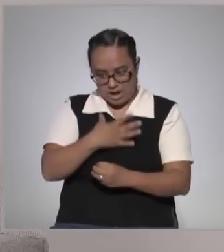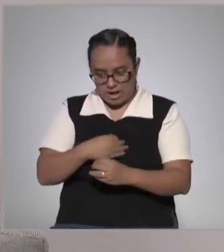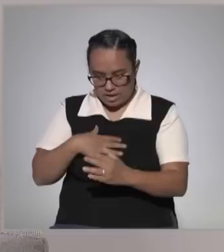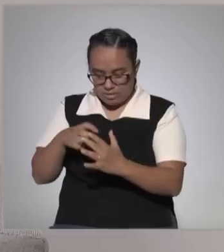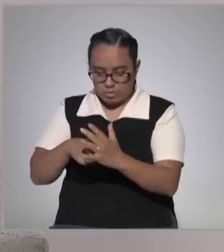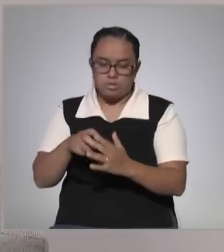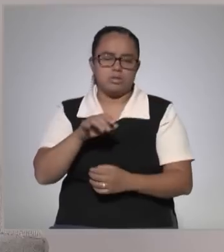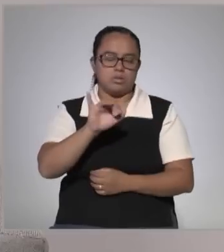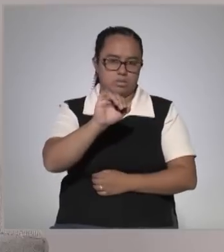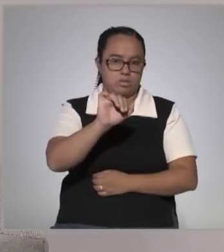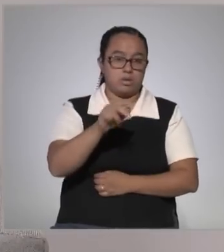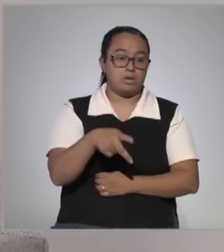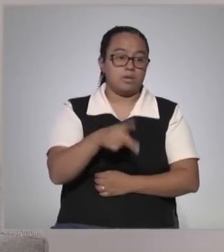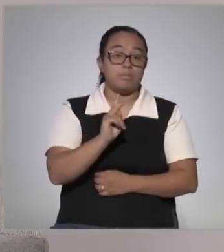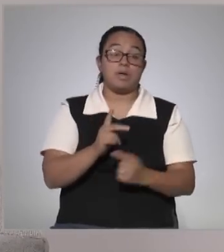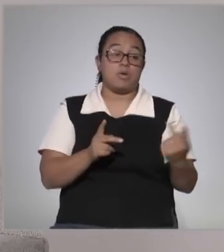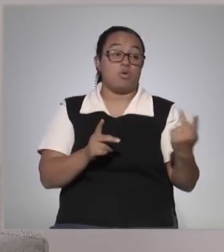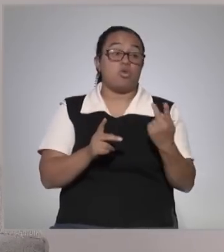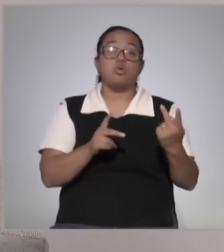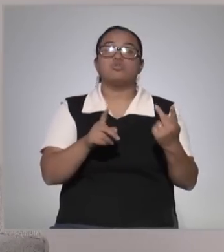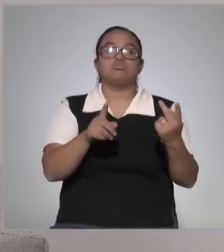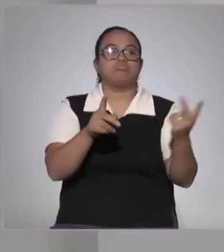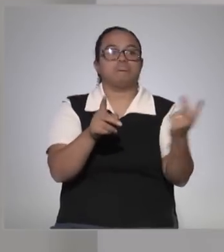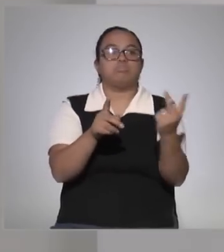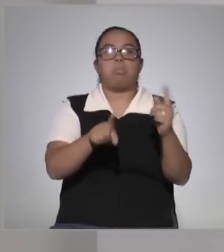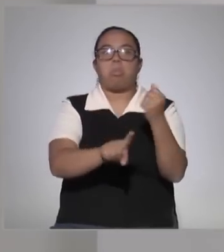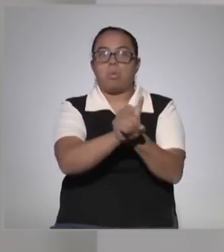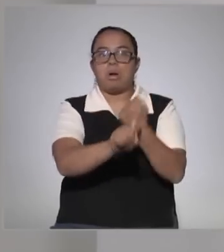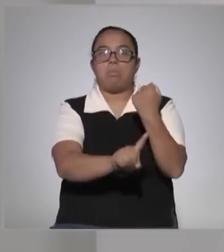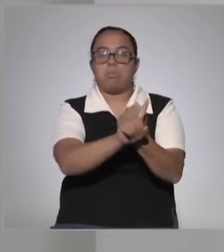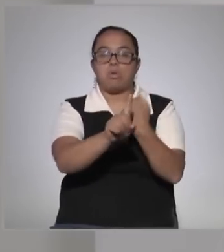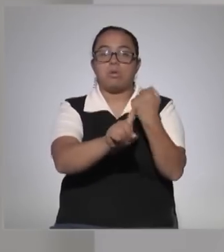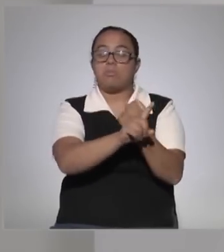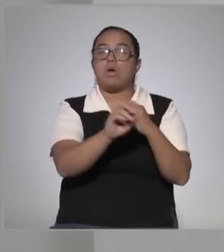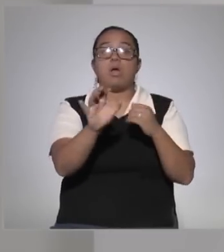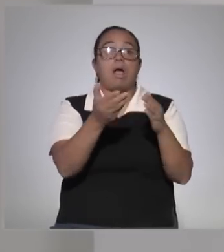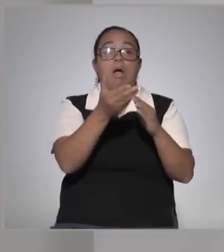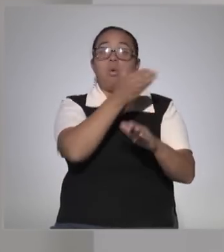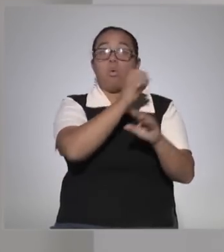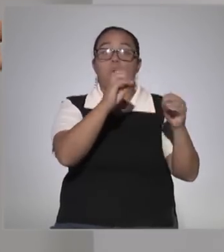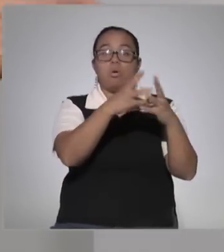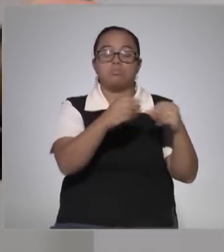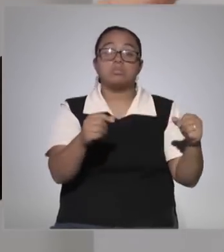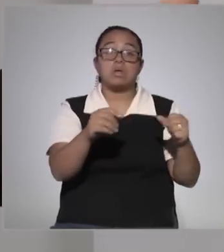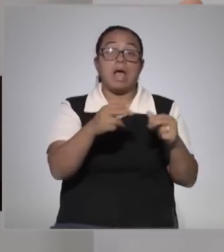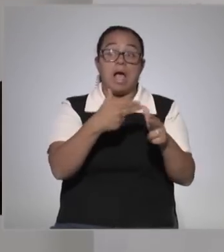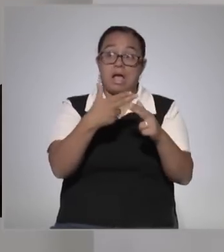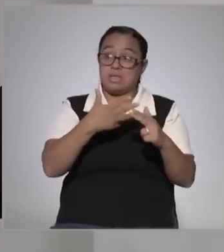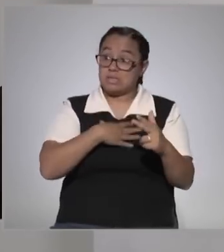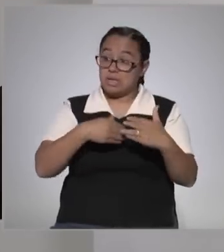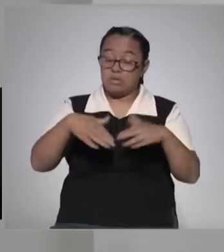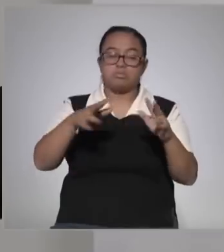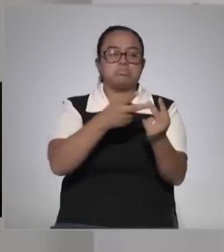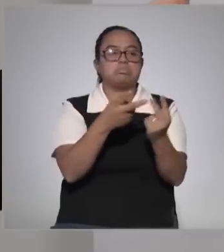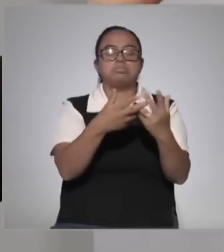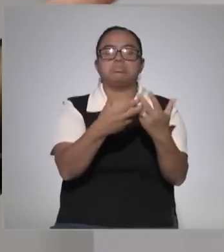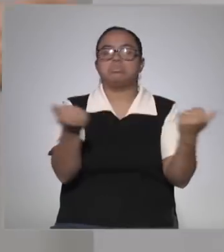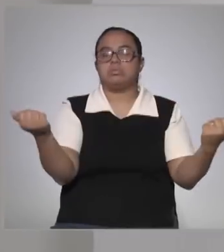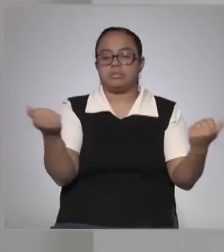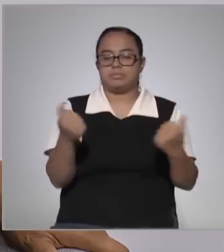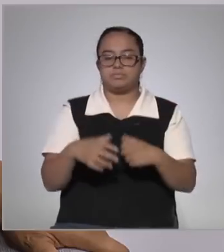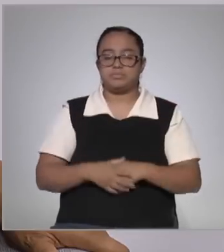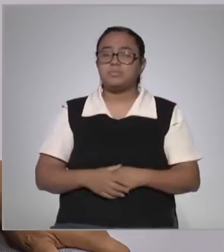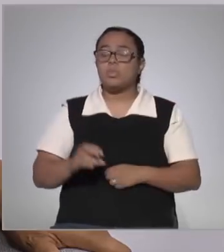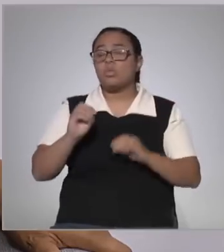Sí, nomás que si traes diferencias que no has resuelto, se van a reflejar tarde o temprano ahí. O incluso nunca se reflejan, ¿no? ¿Por